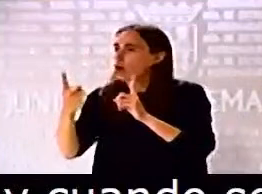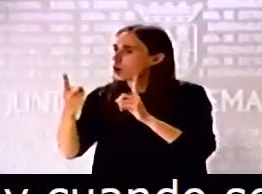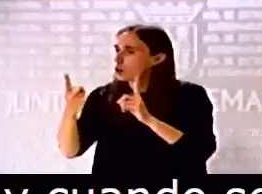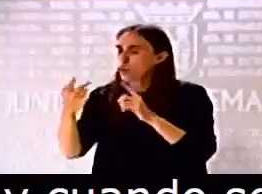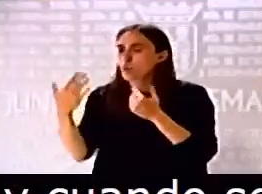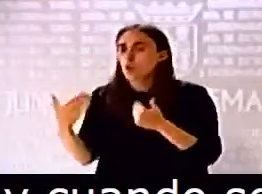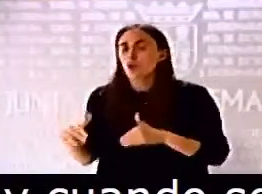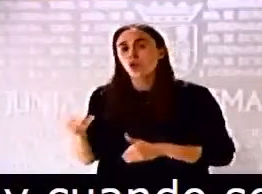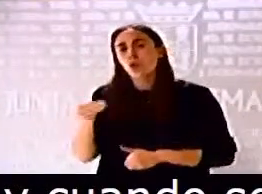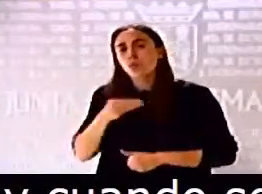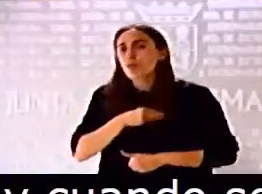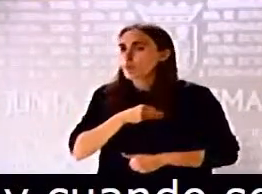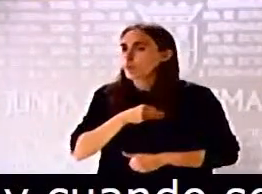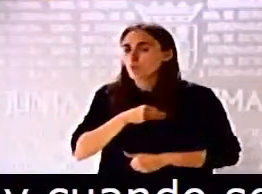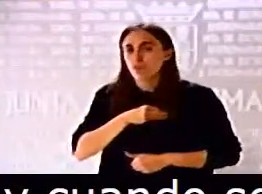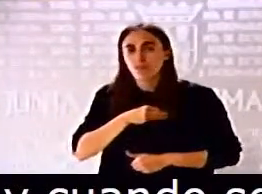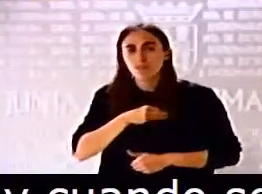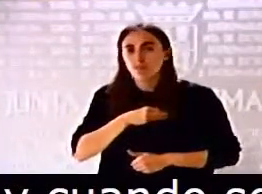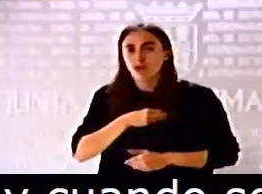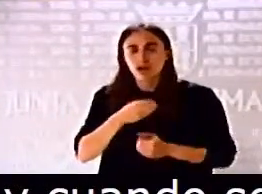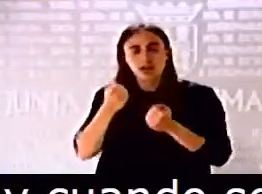lamentarlo muchísimo y